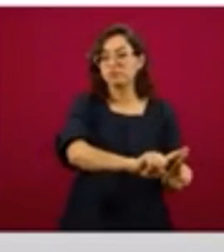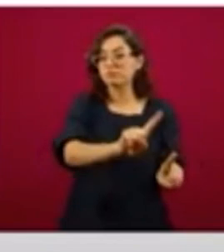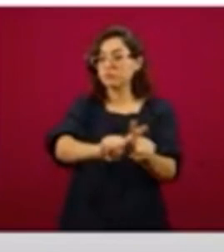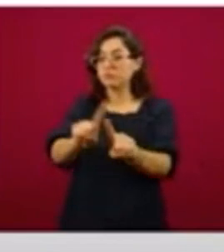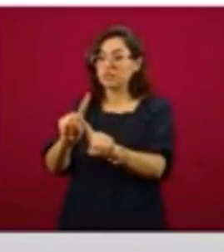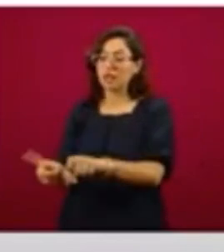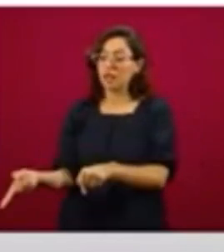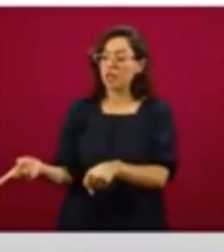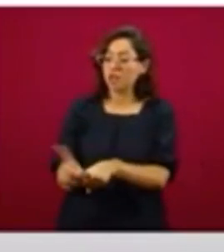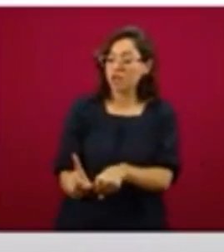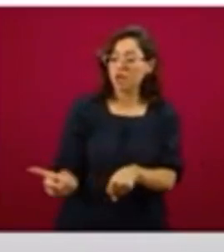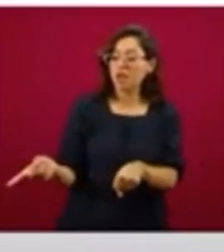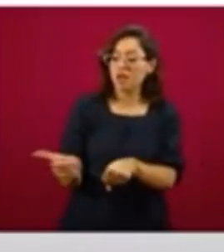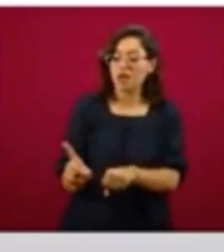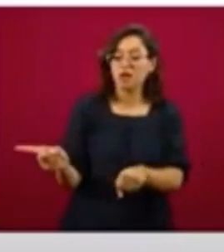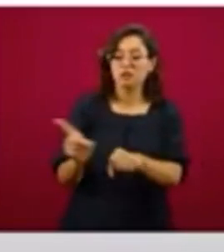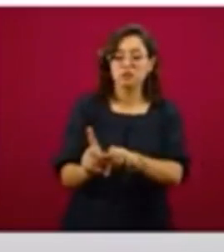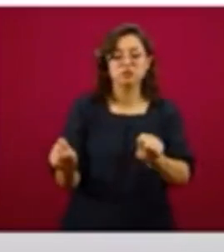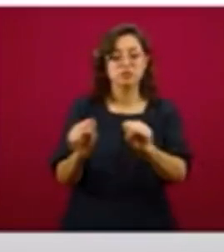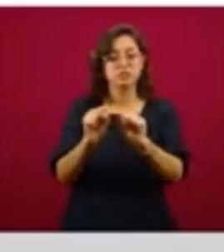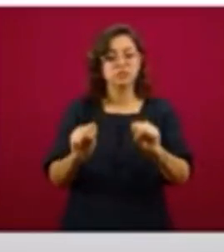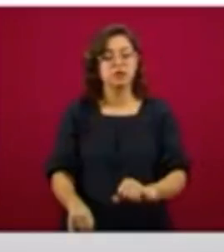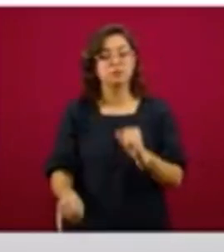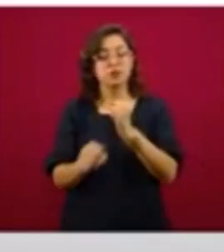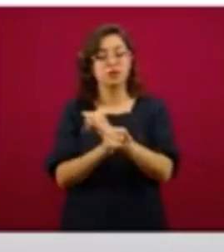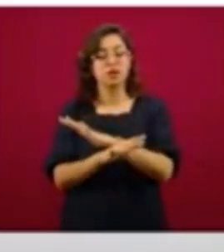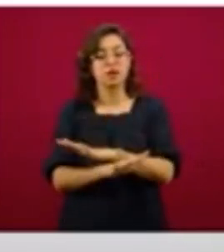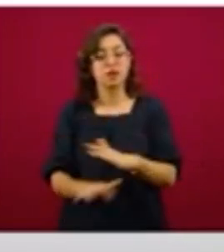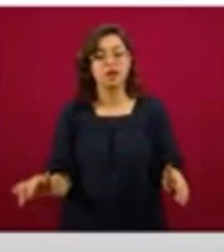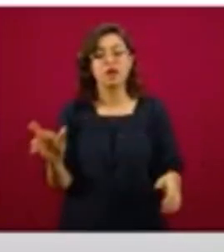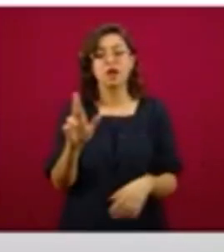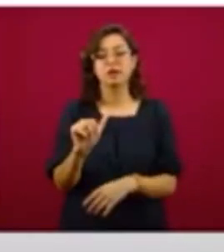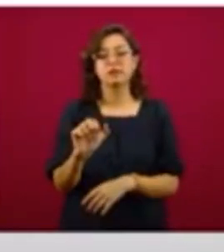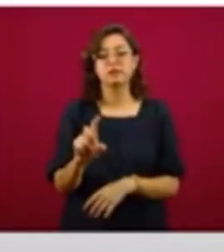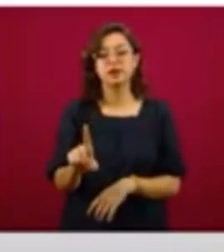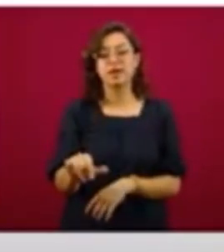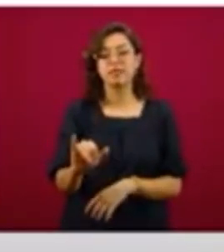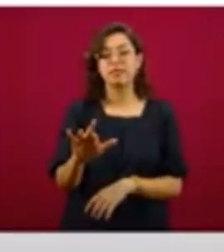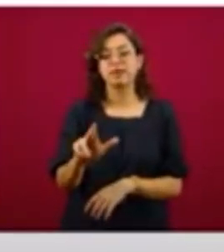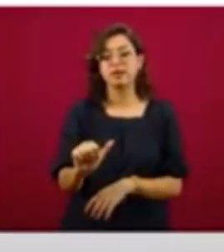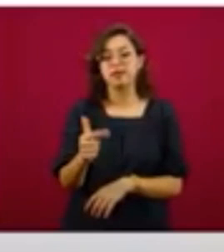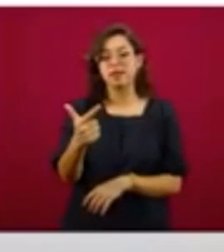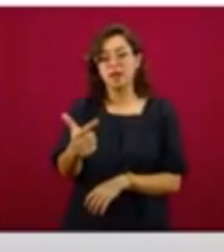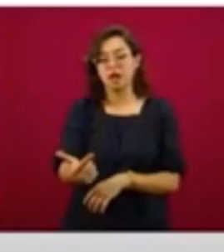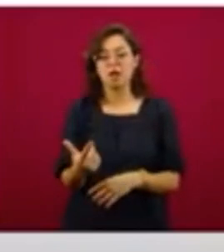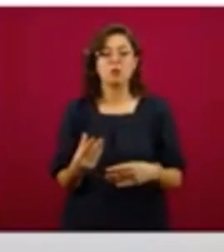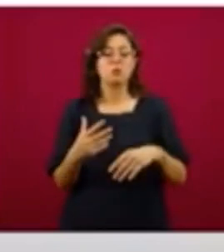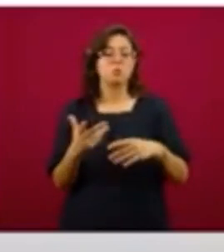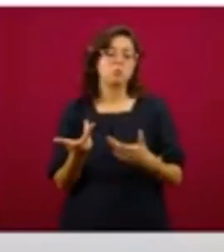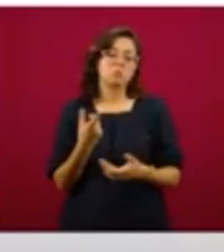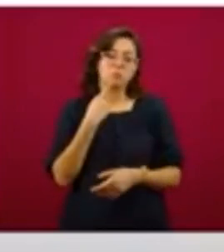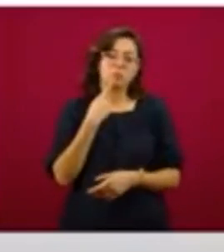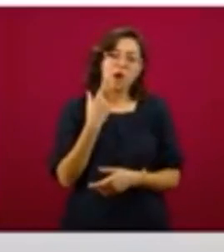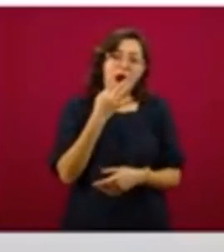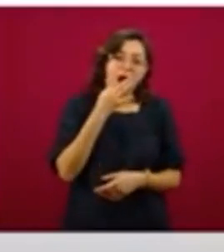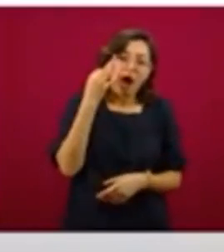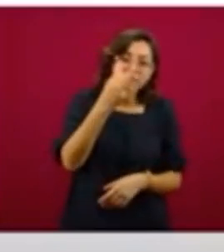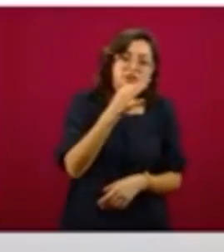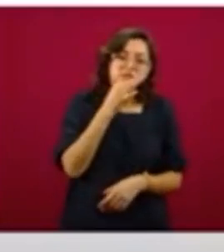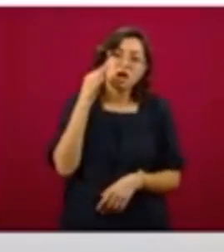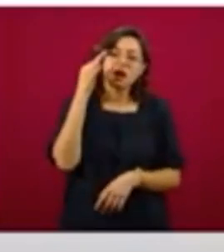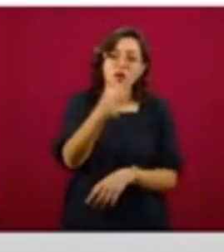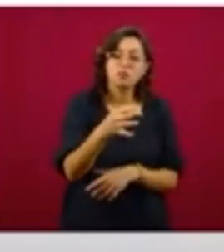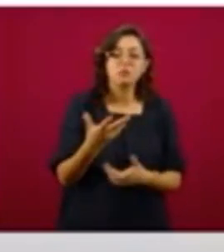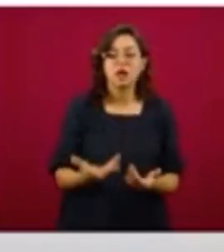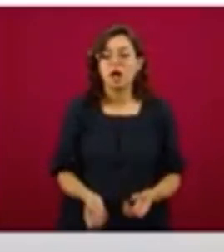días en esta en este sistema de información de la red irak que se puede reportar cuántas camas áreas